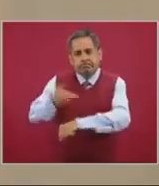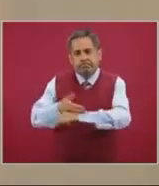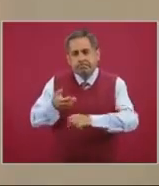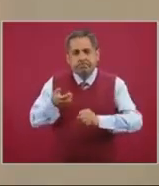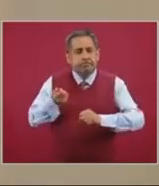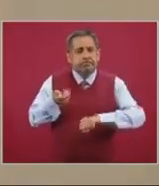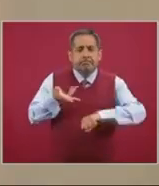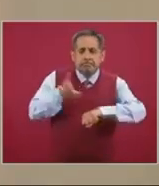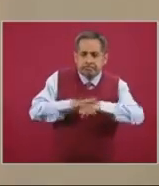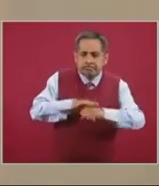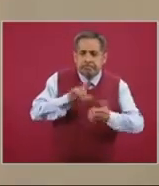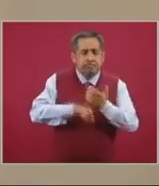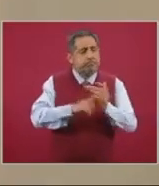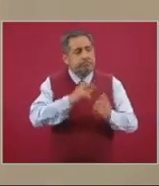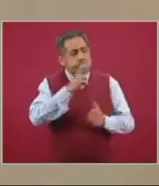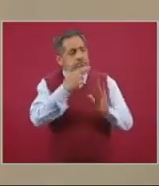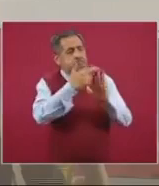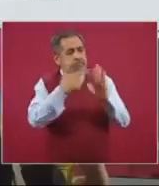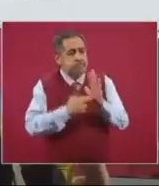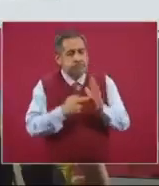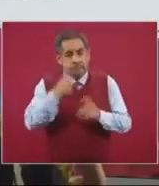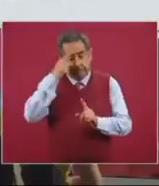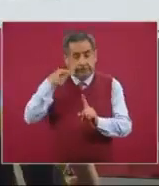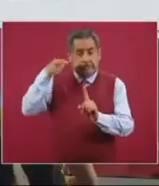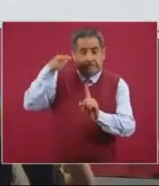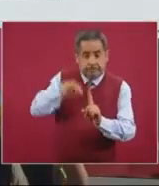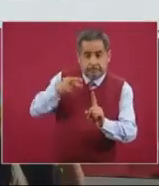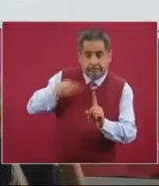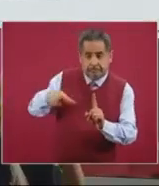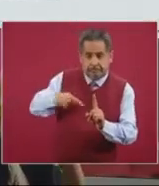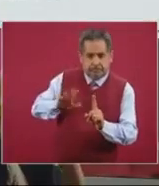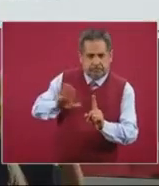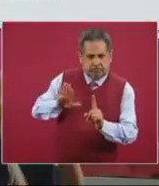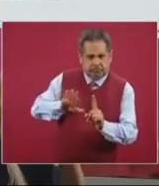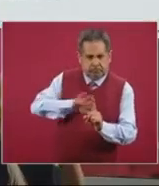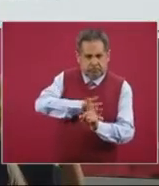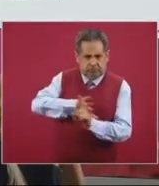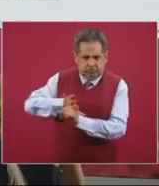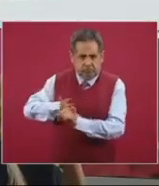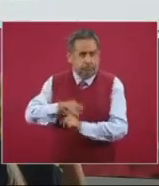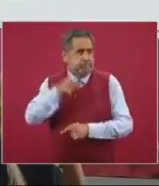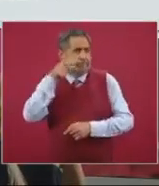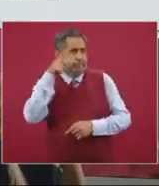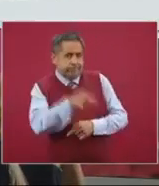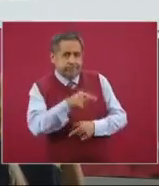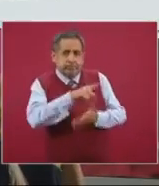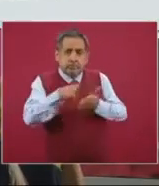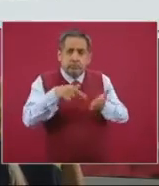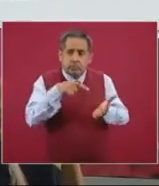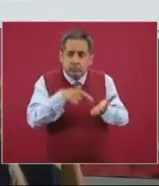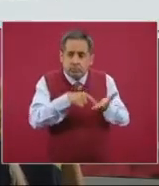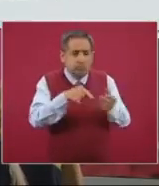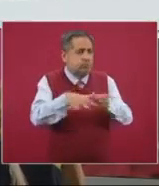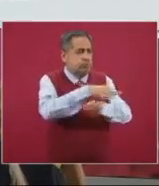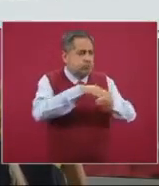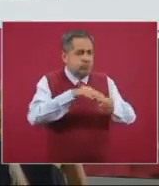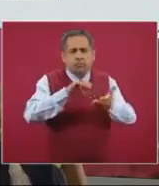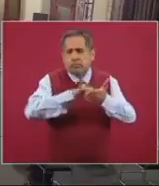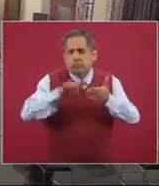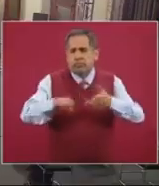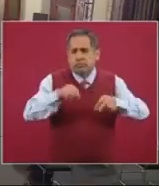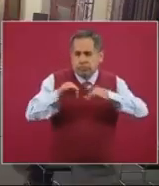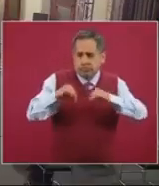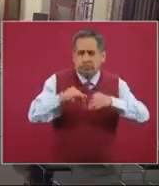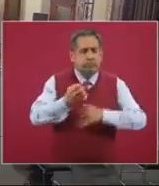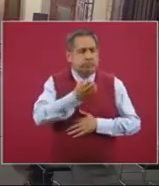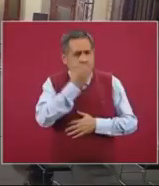las personas, sino a la administración de los espacios públicos donde las personas acuden, trabajo, escuela